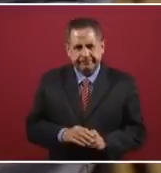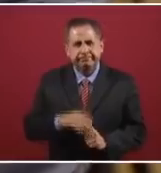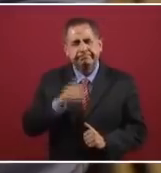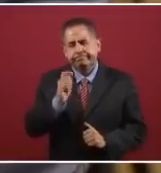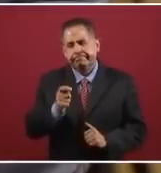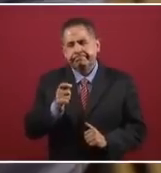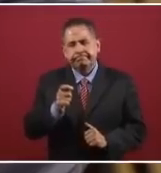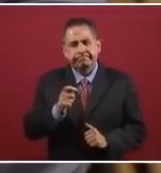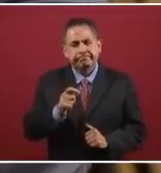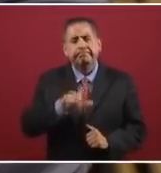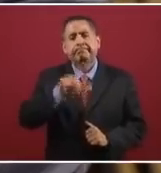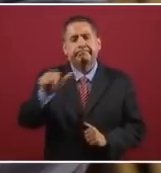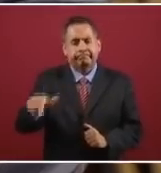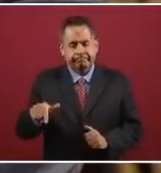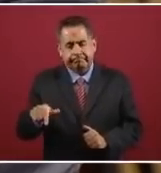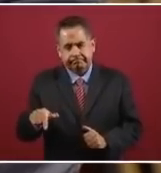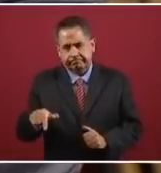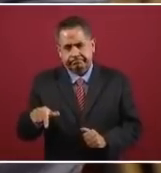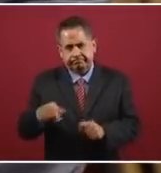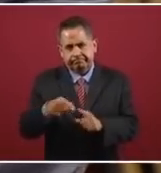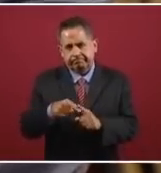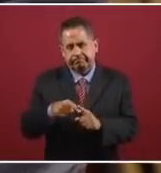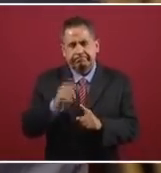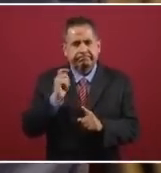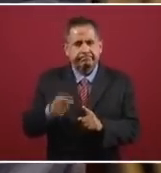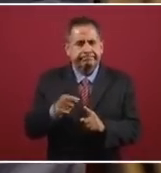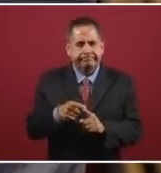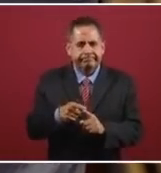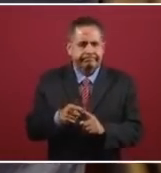hicieron después de